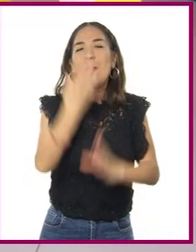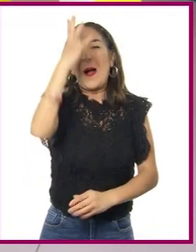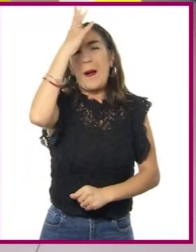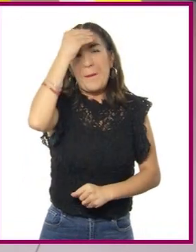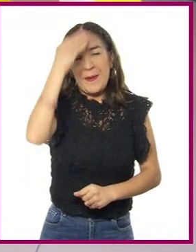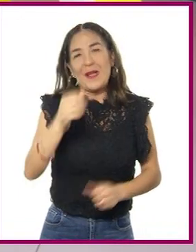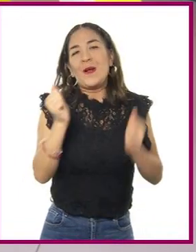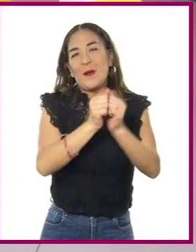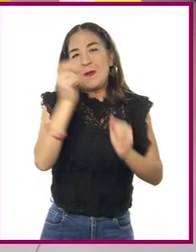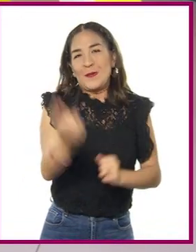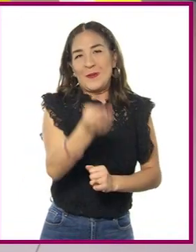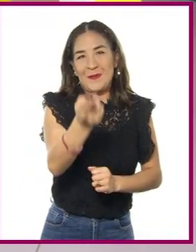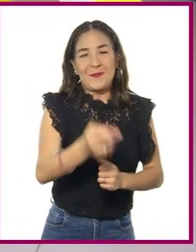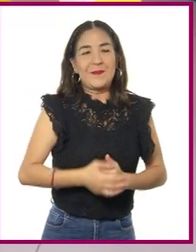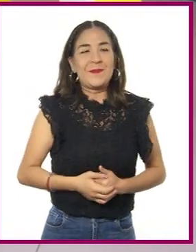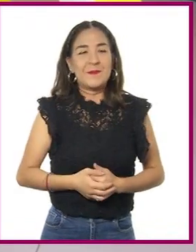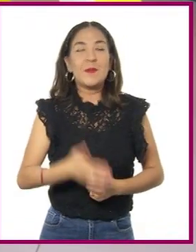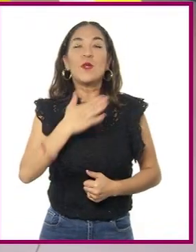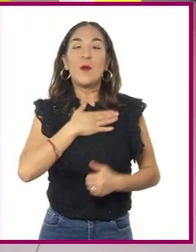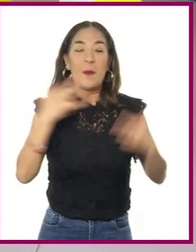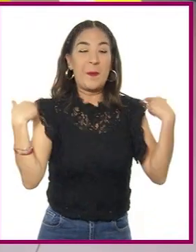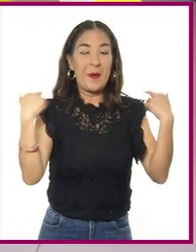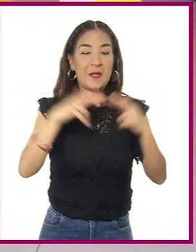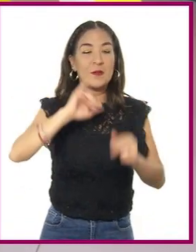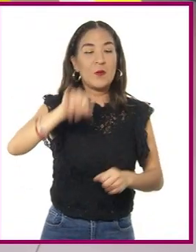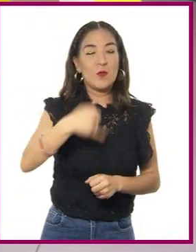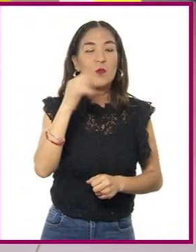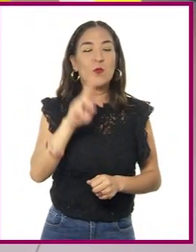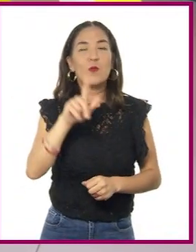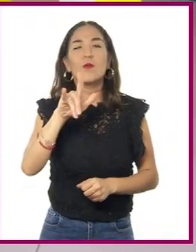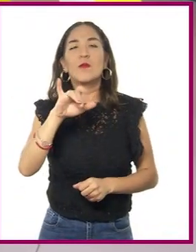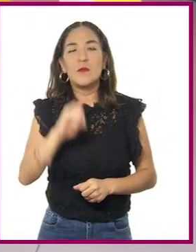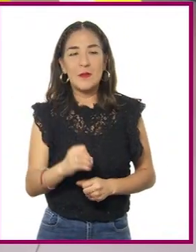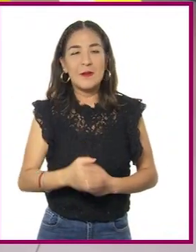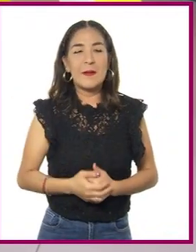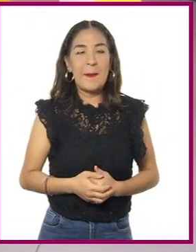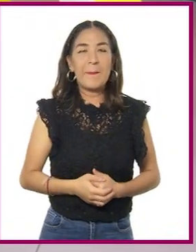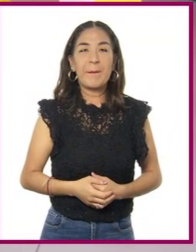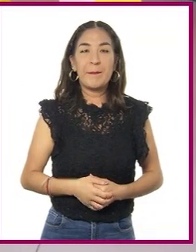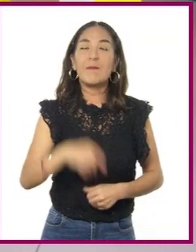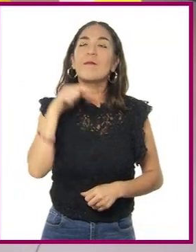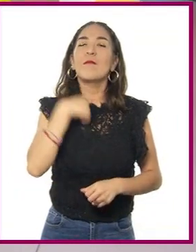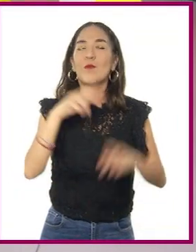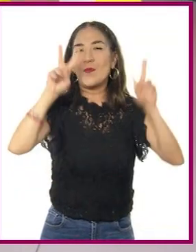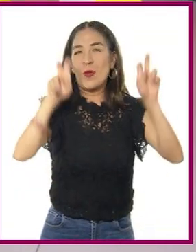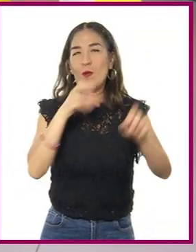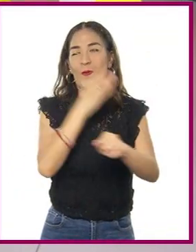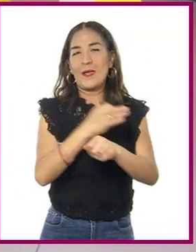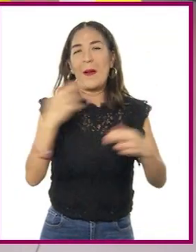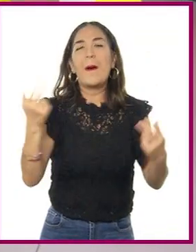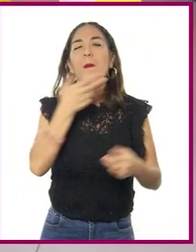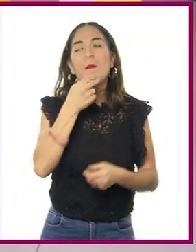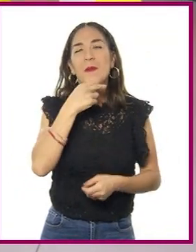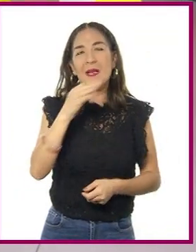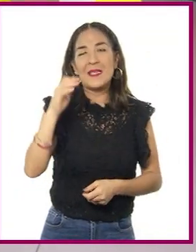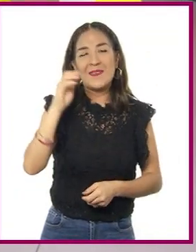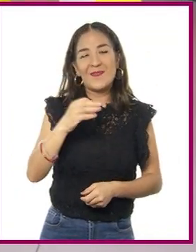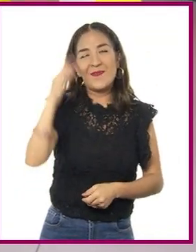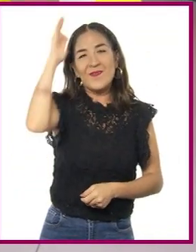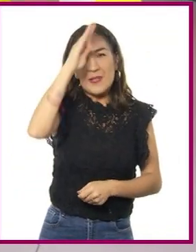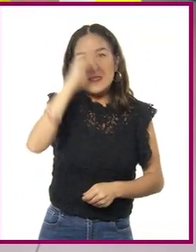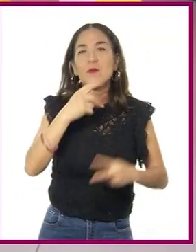aprendizajes con ustedes. Yo soy el maestro Julio Carrillo y citando al matemático y filósofo René